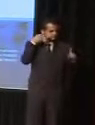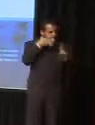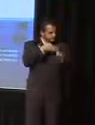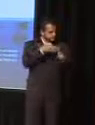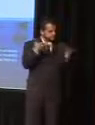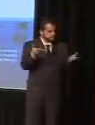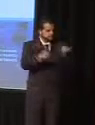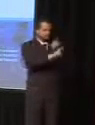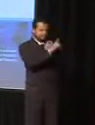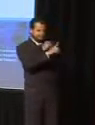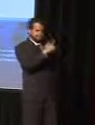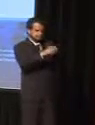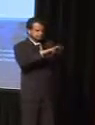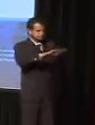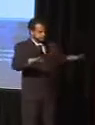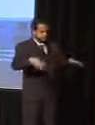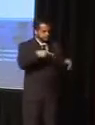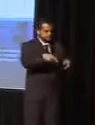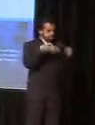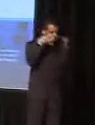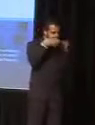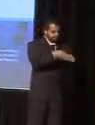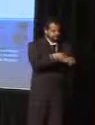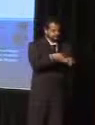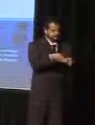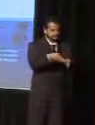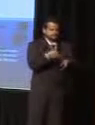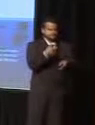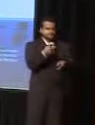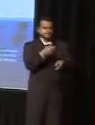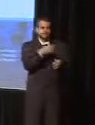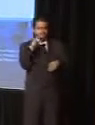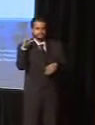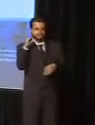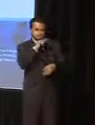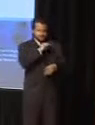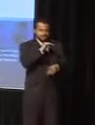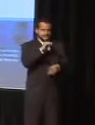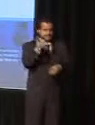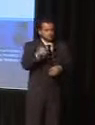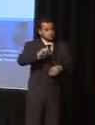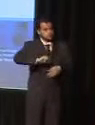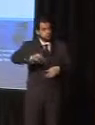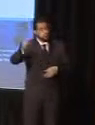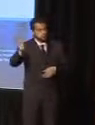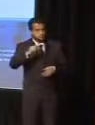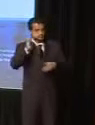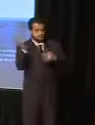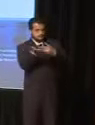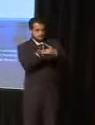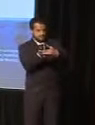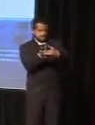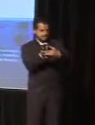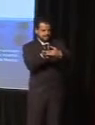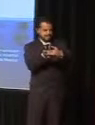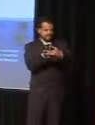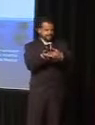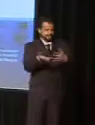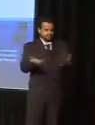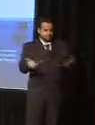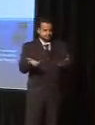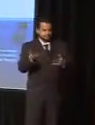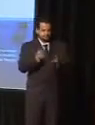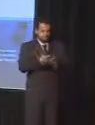de los recursos en en áfrica y por otra parte también el costo de las campañas